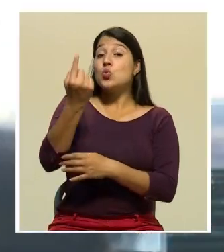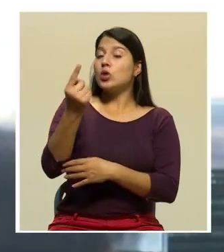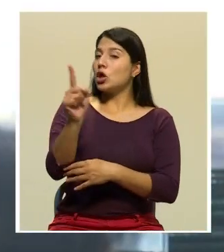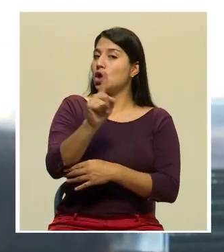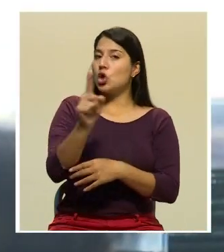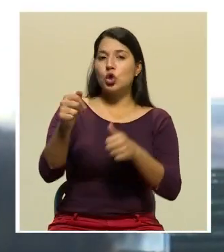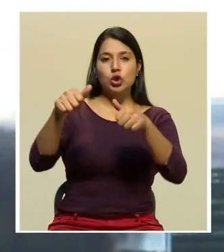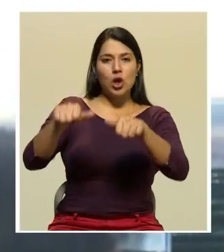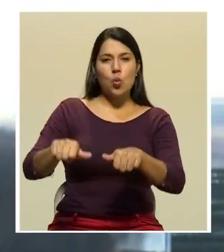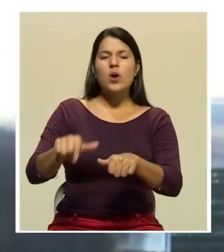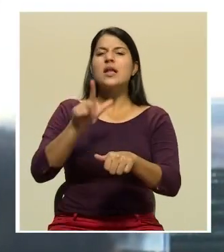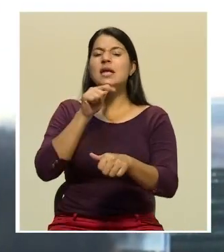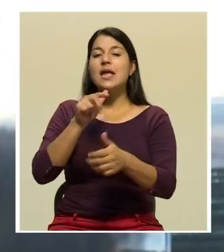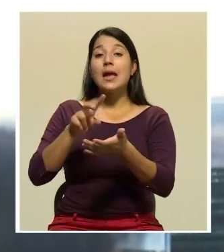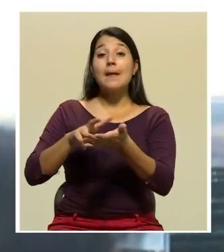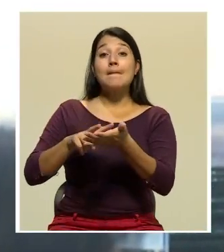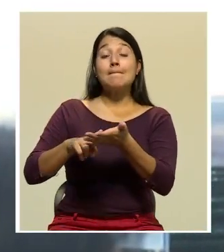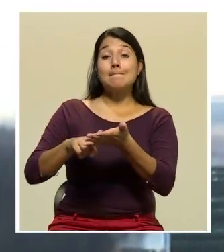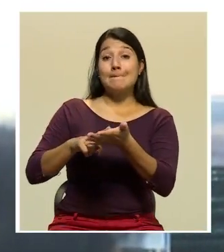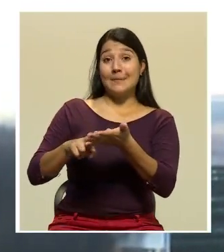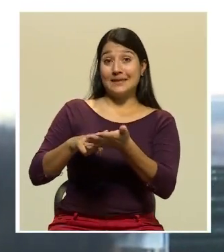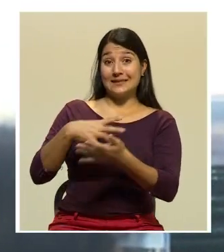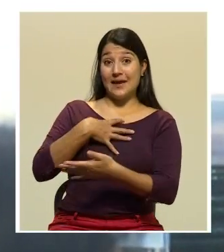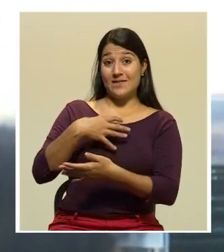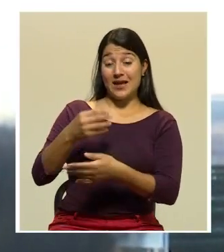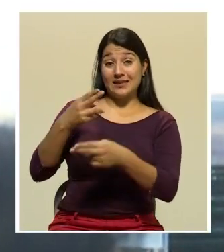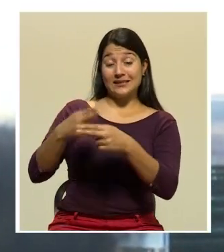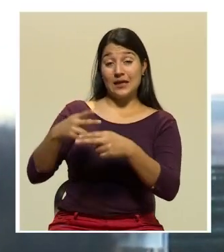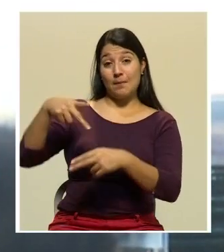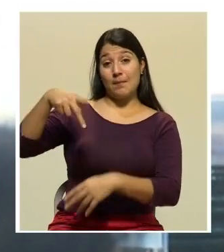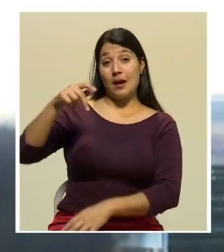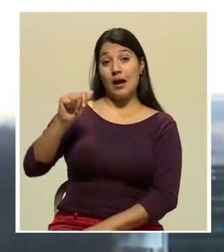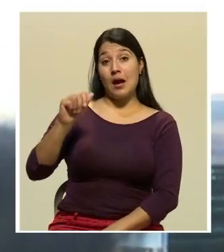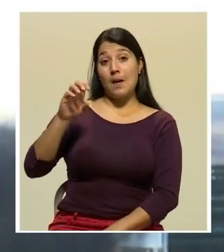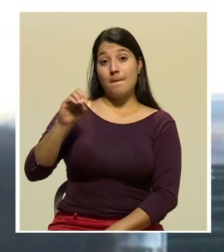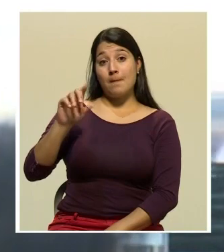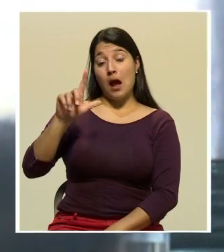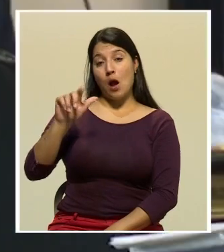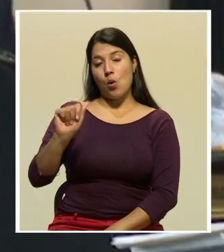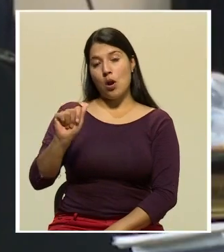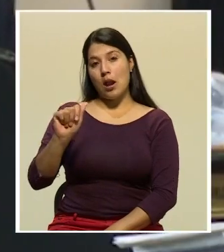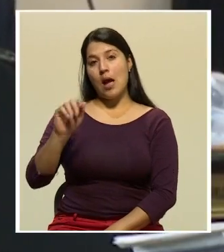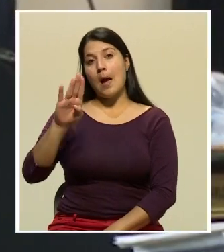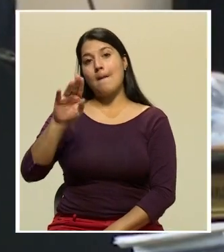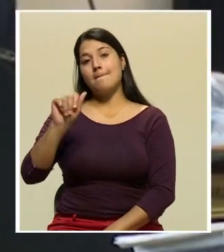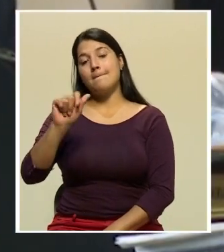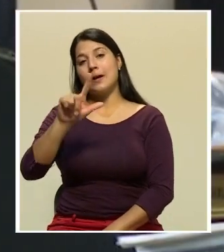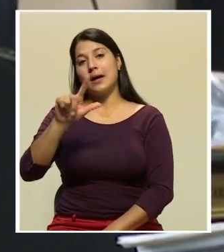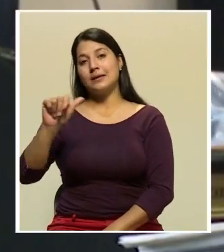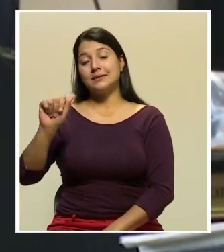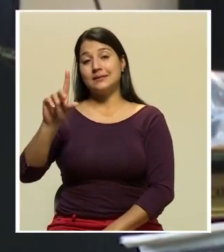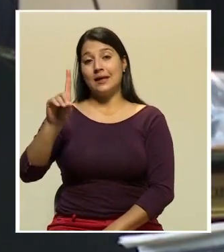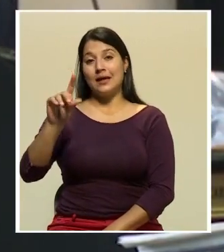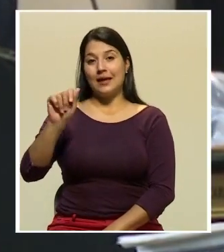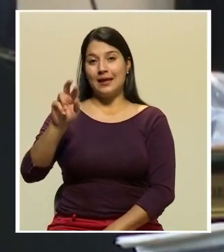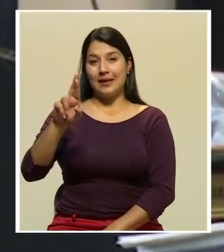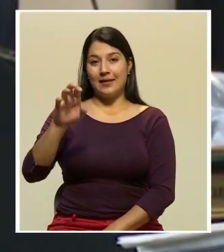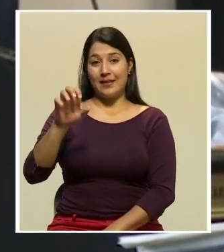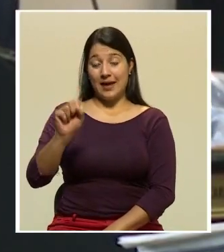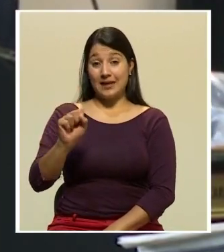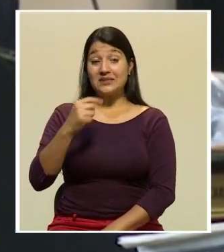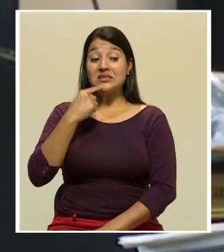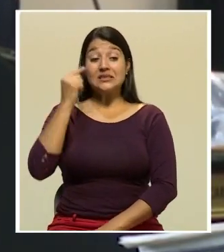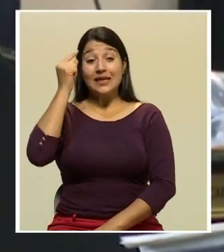la verdiblanca Paola Valladares. Desde el Gobierno de la República aseguran que respetan la decisión